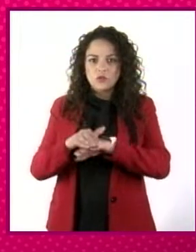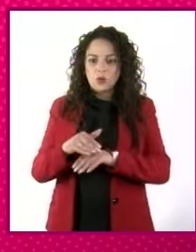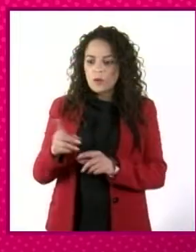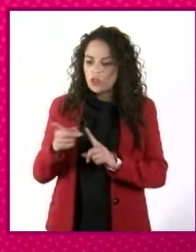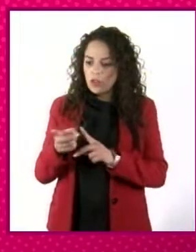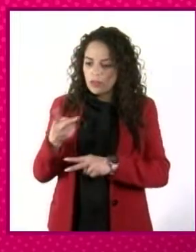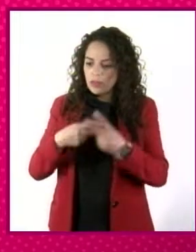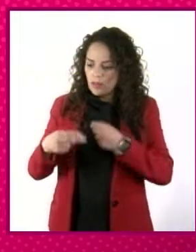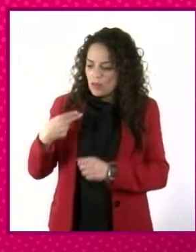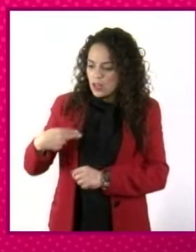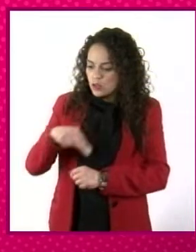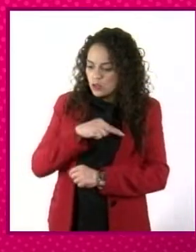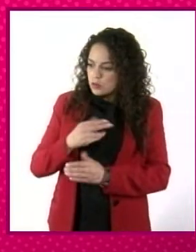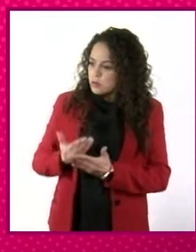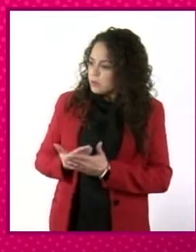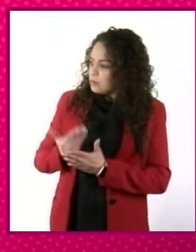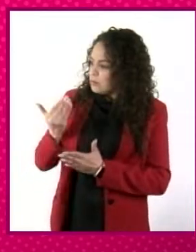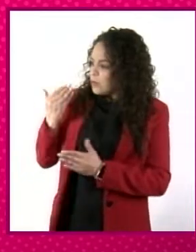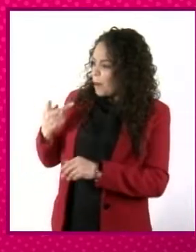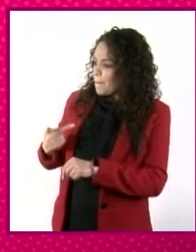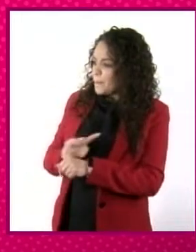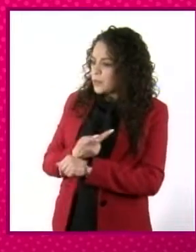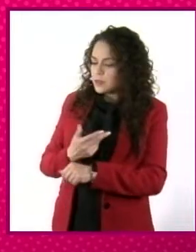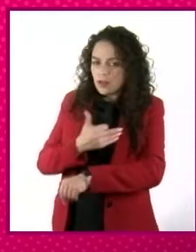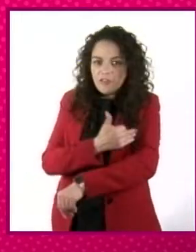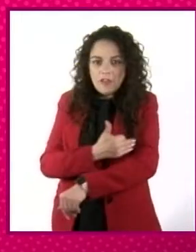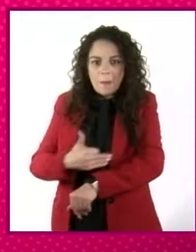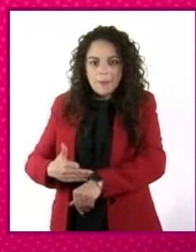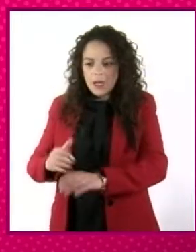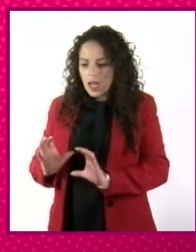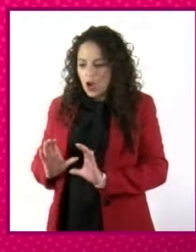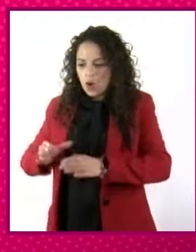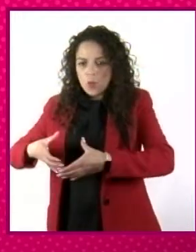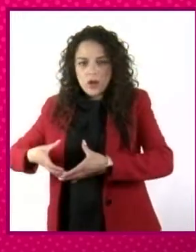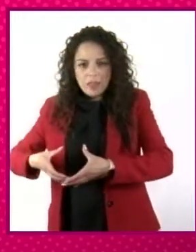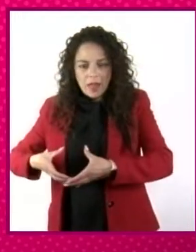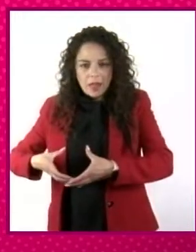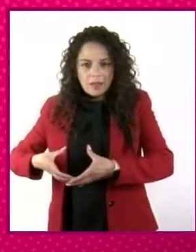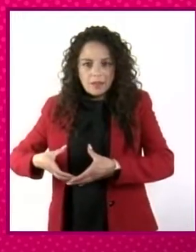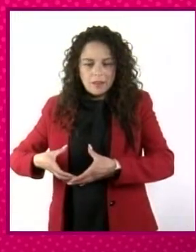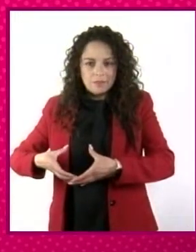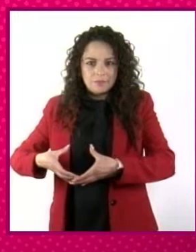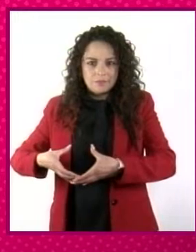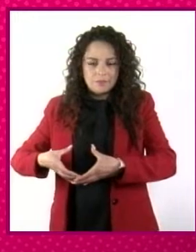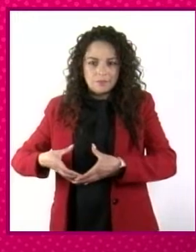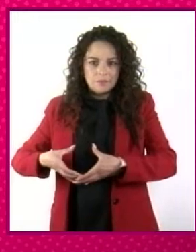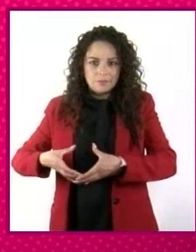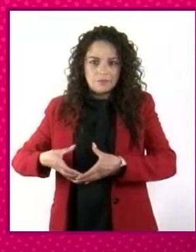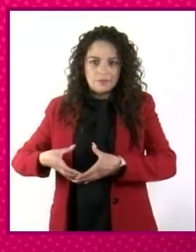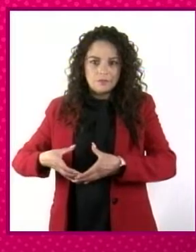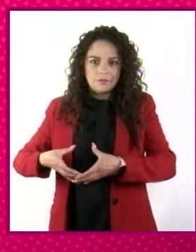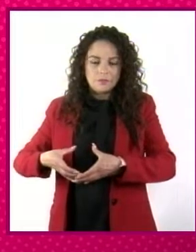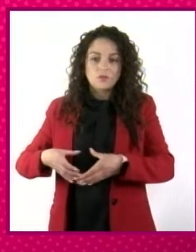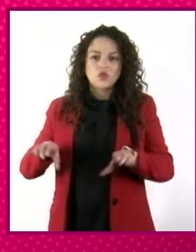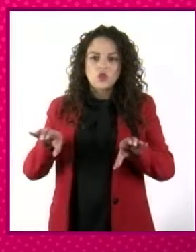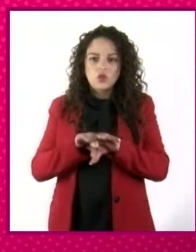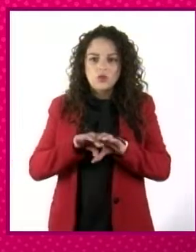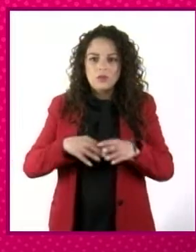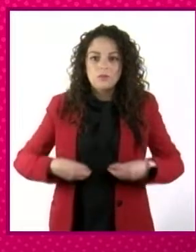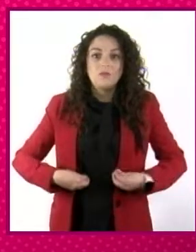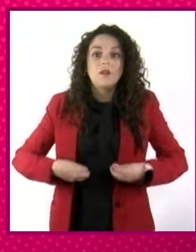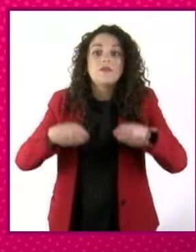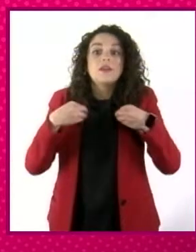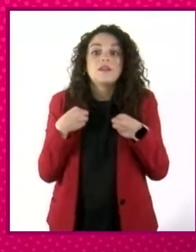orígenes, en familia, en comunidad, preguntas sobre cómo vivimos